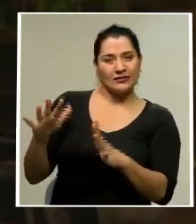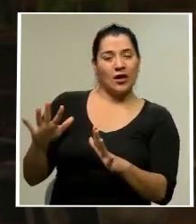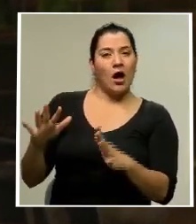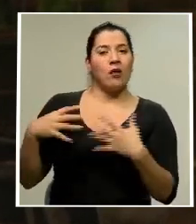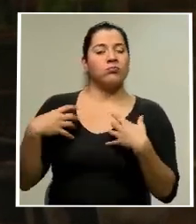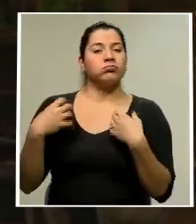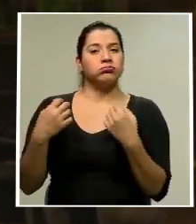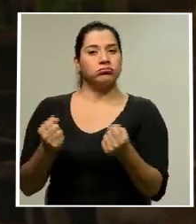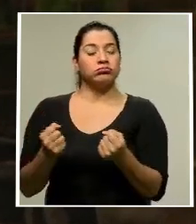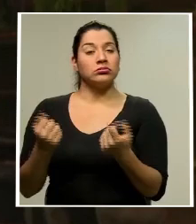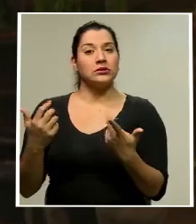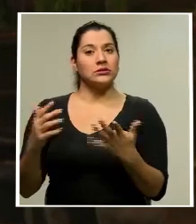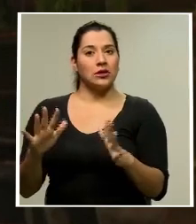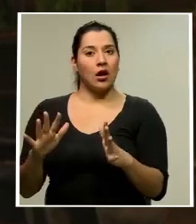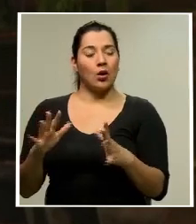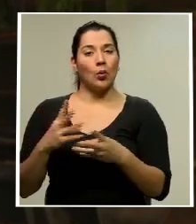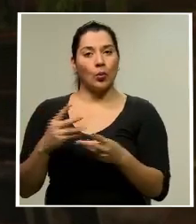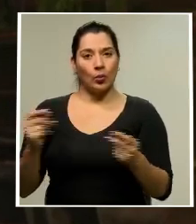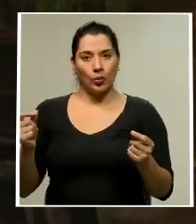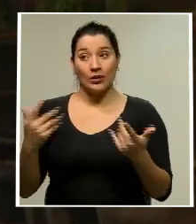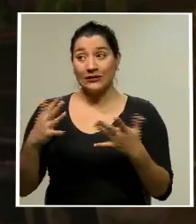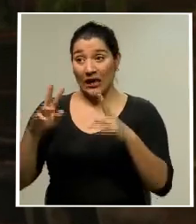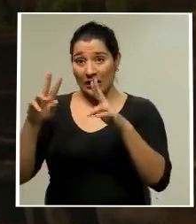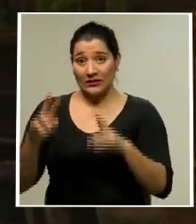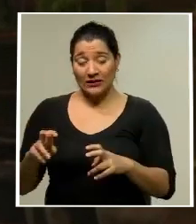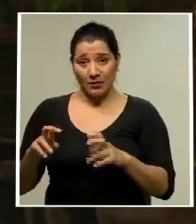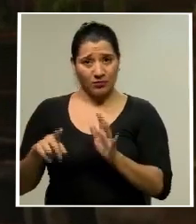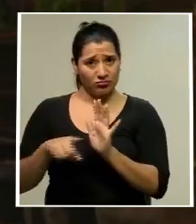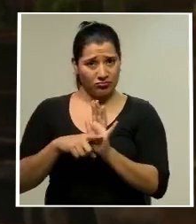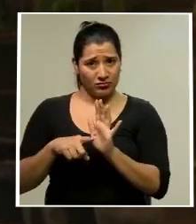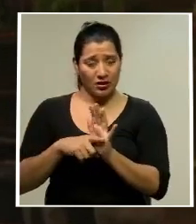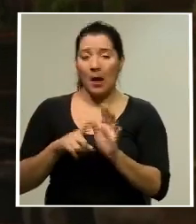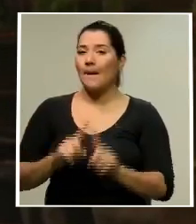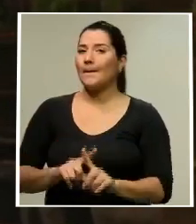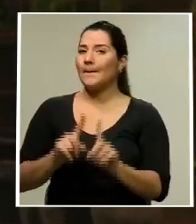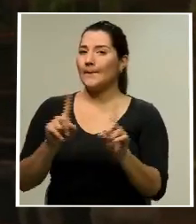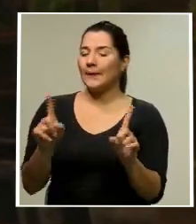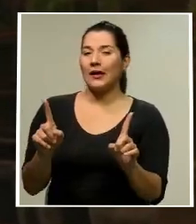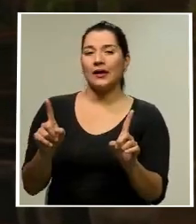liberado de lo que es esta enfermedad, que los exámenes habían dado negativo. Sin